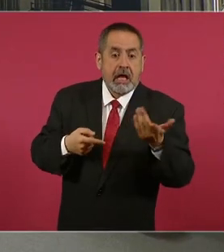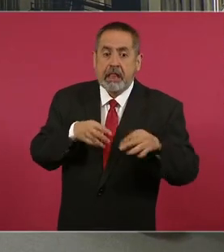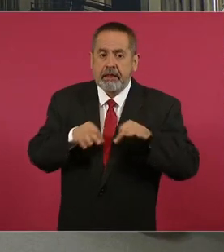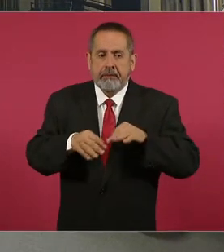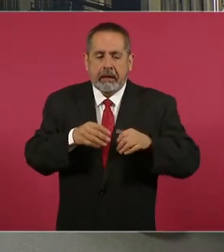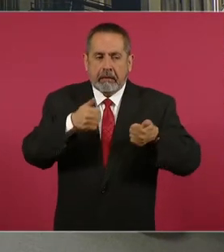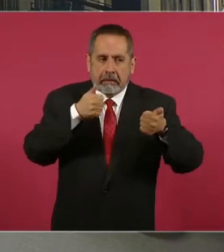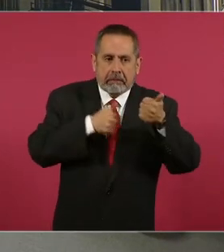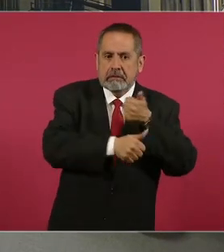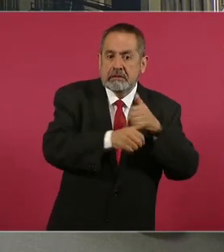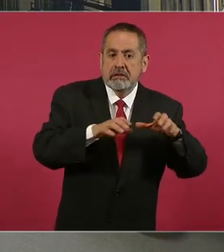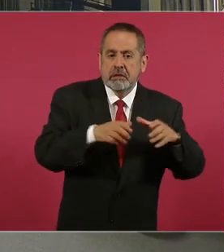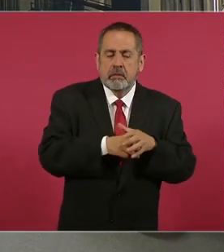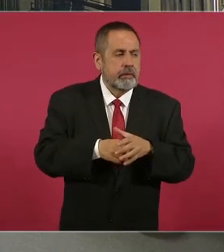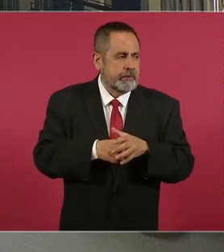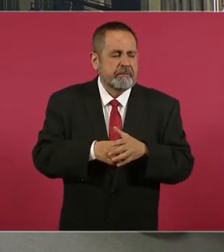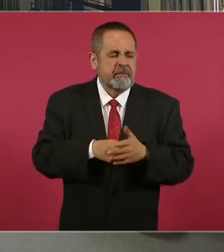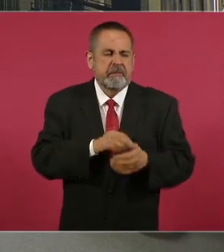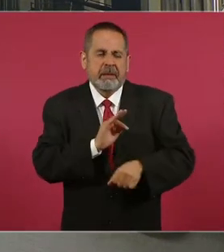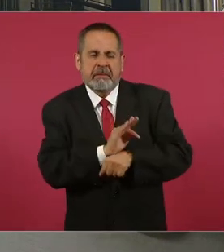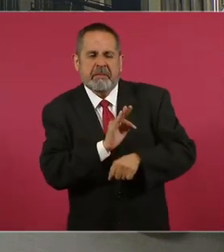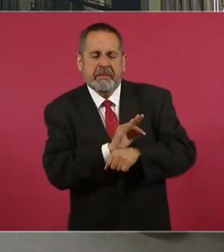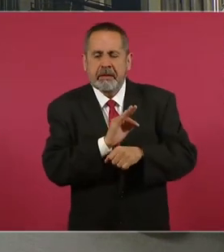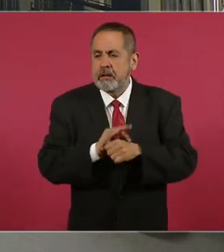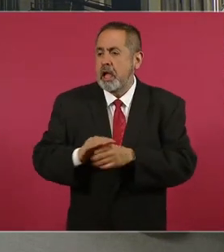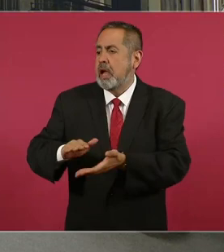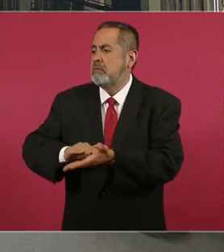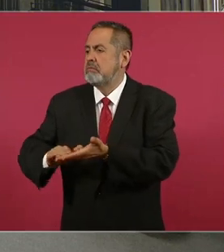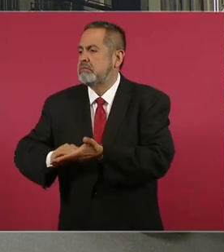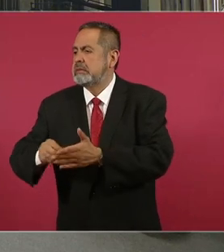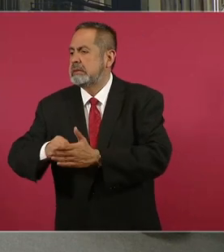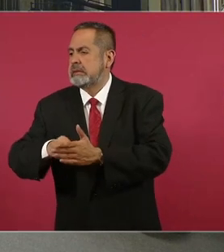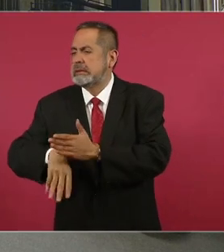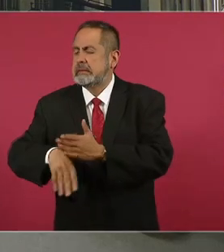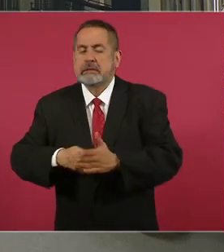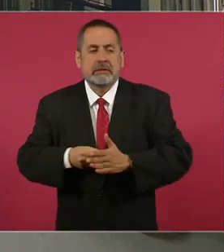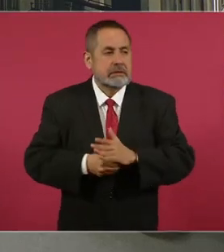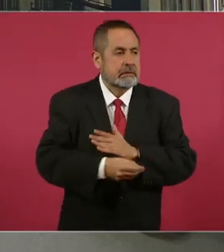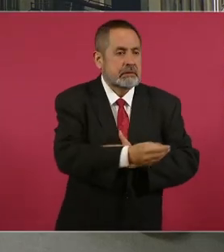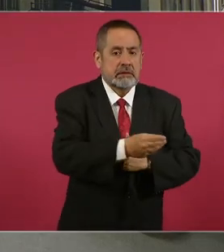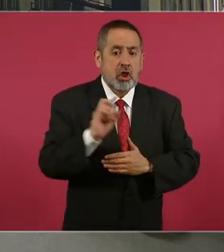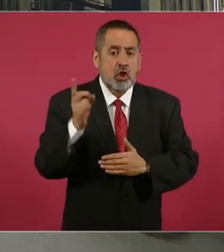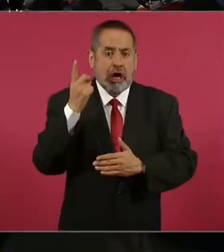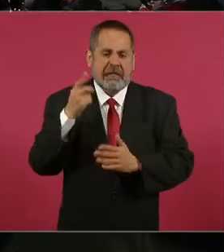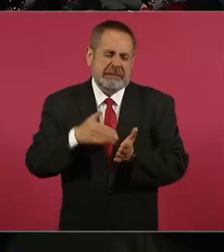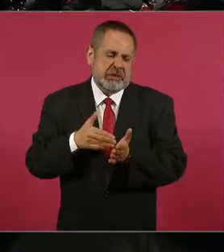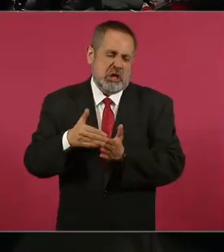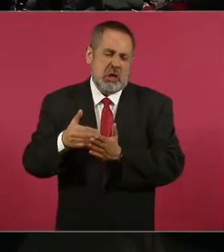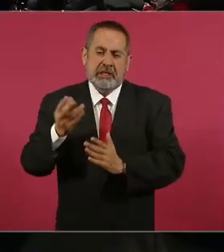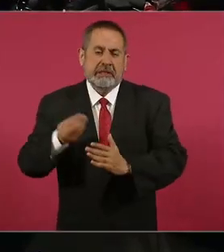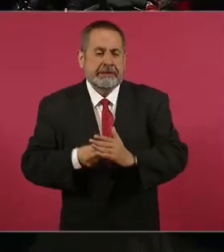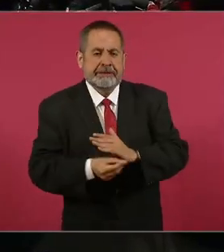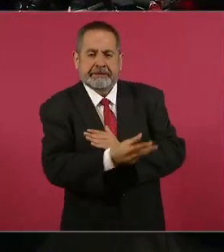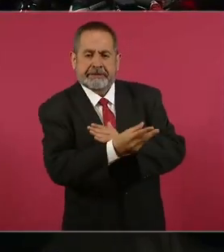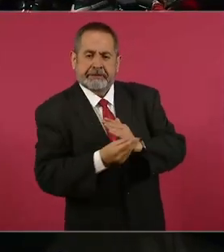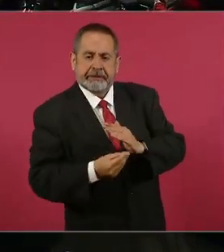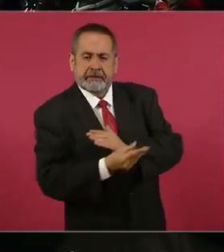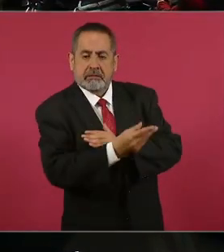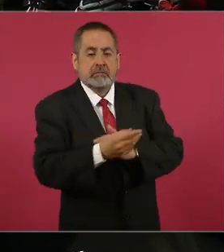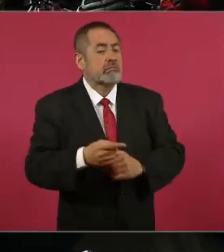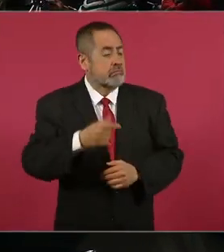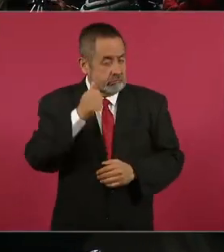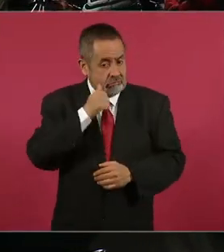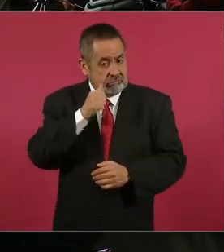este tipo de evasión fiscal, para desaparecer millones de dólares que eran pues utilizados por el narcotráfico,